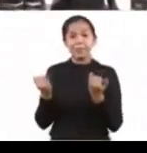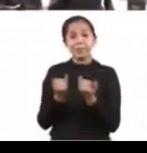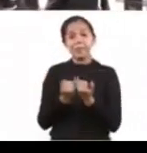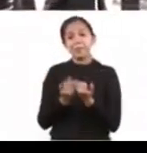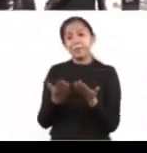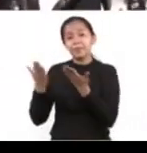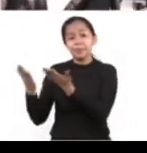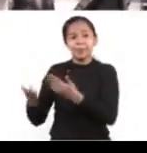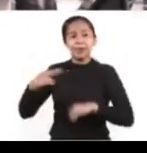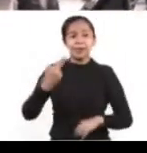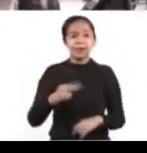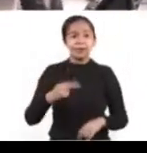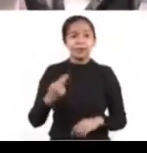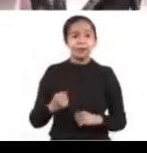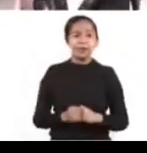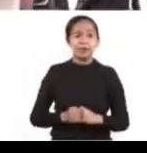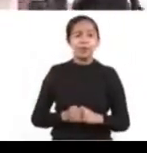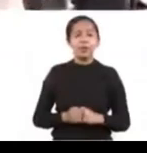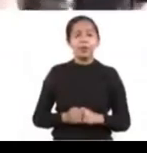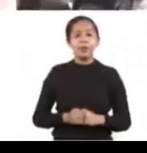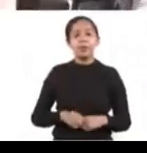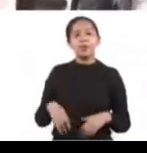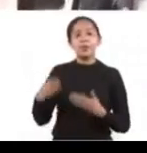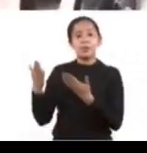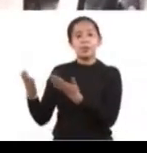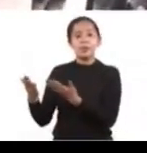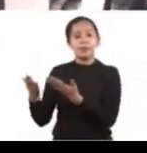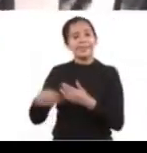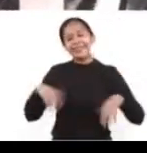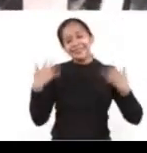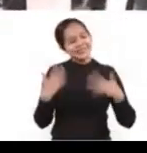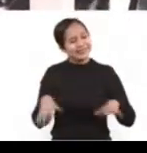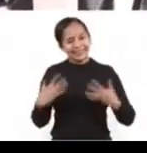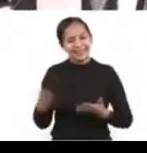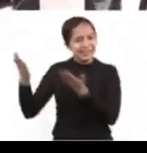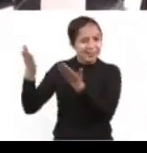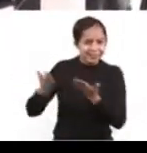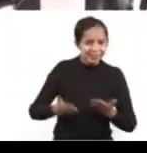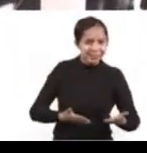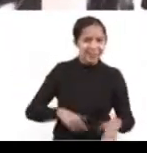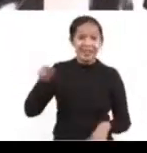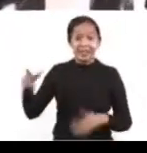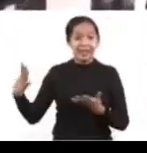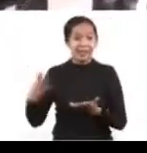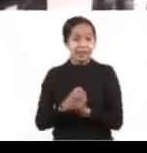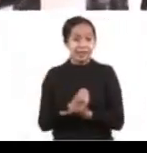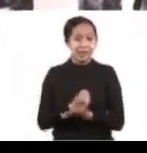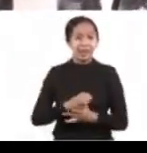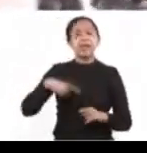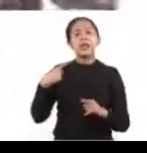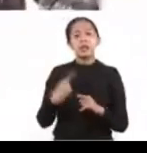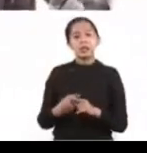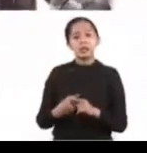Consejo Mundial de Boxeo, oro y verde. Es un honor tener nuestro campeón mundial peso